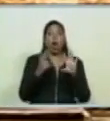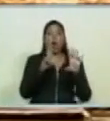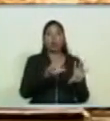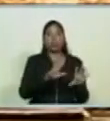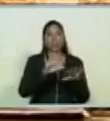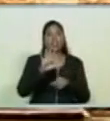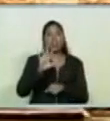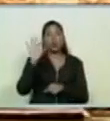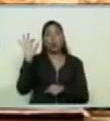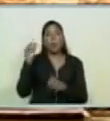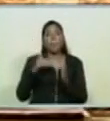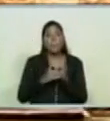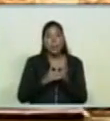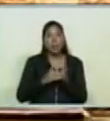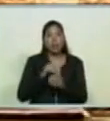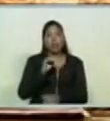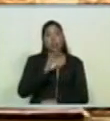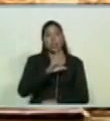85.592 voluntarios